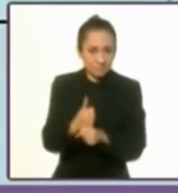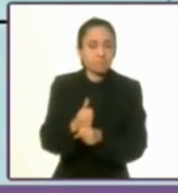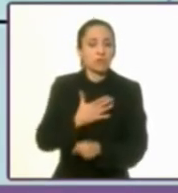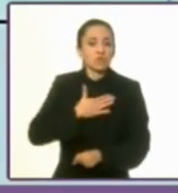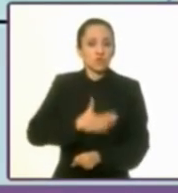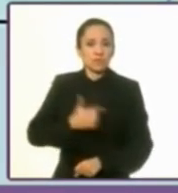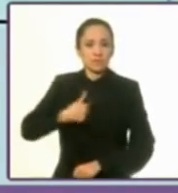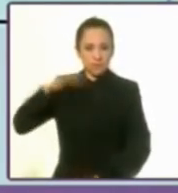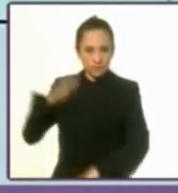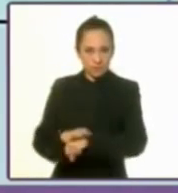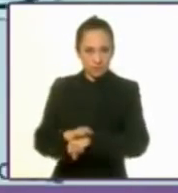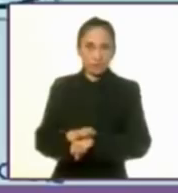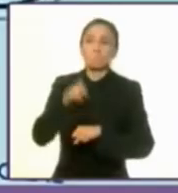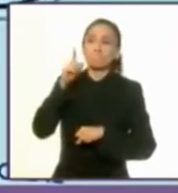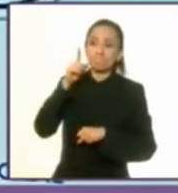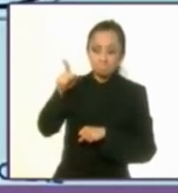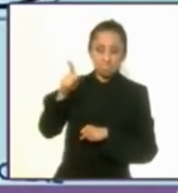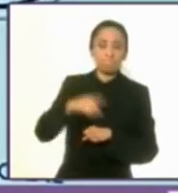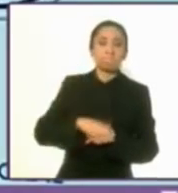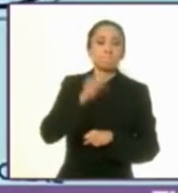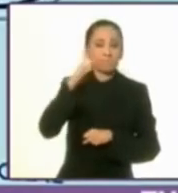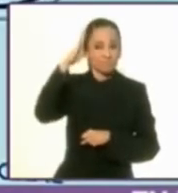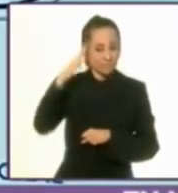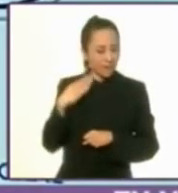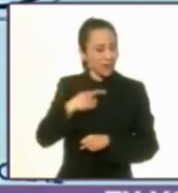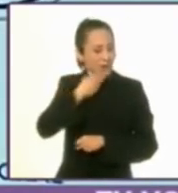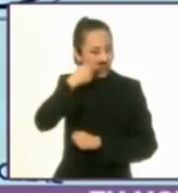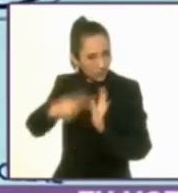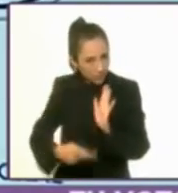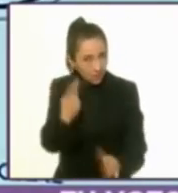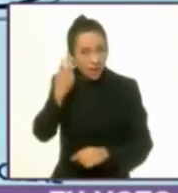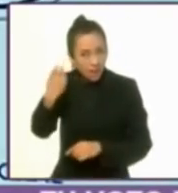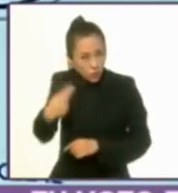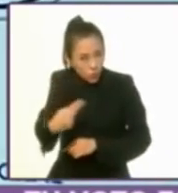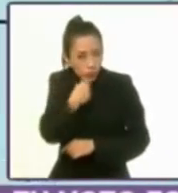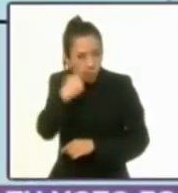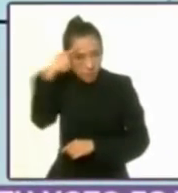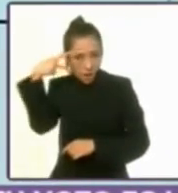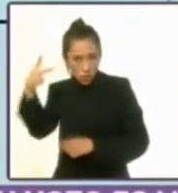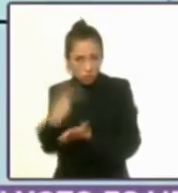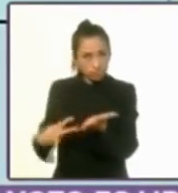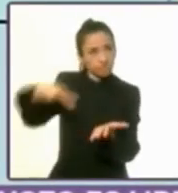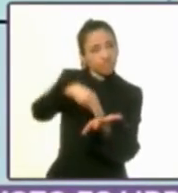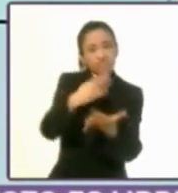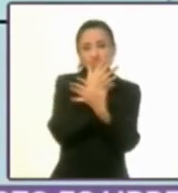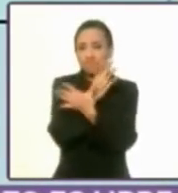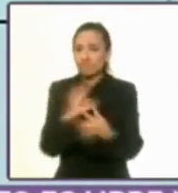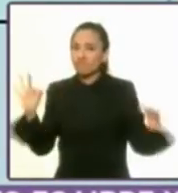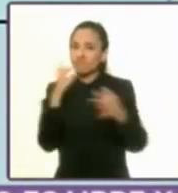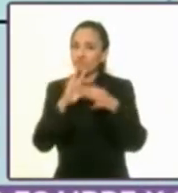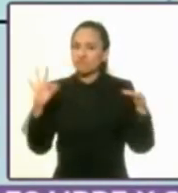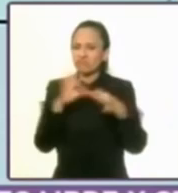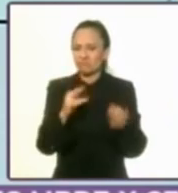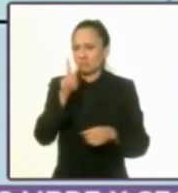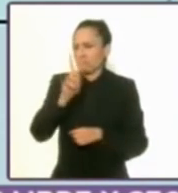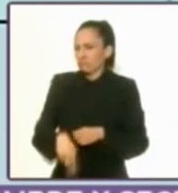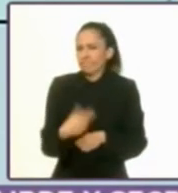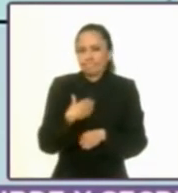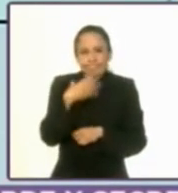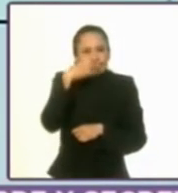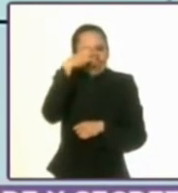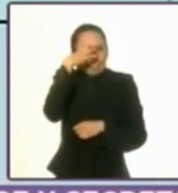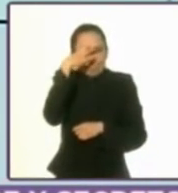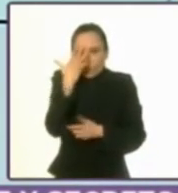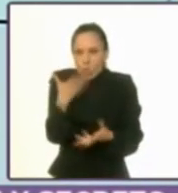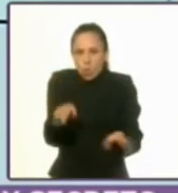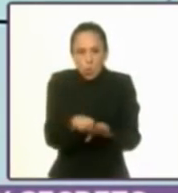es vil utilizar esto como centro de la campaña electoral pero te voy a decir la mayor vileza